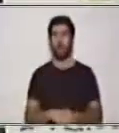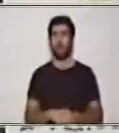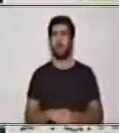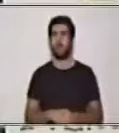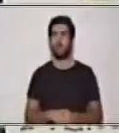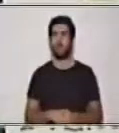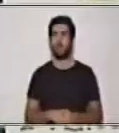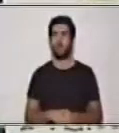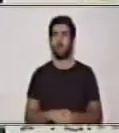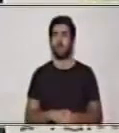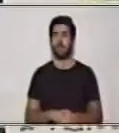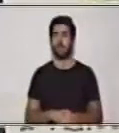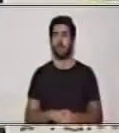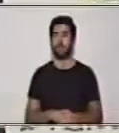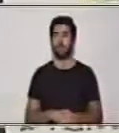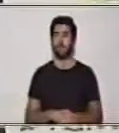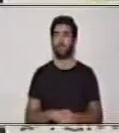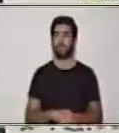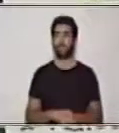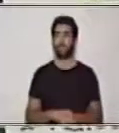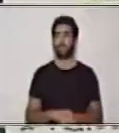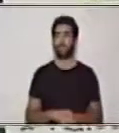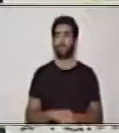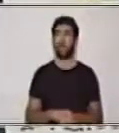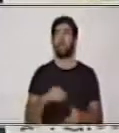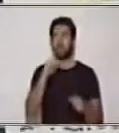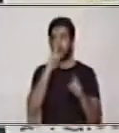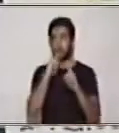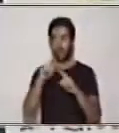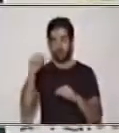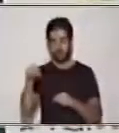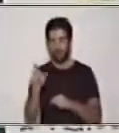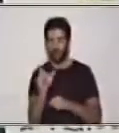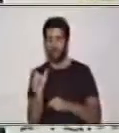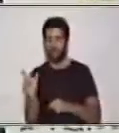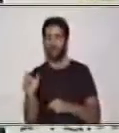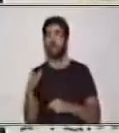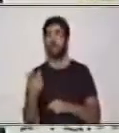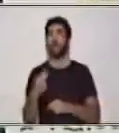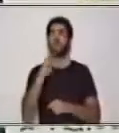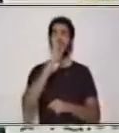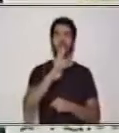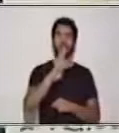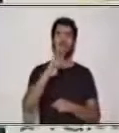que es este término que tengo aquí, y tengo este que es 3